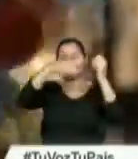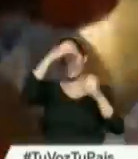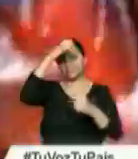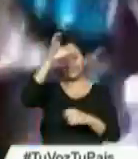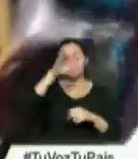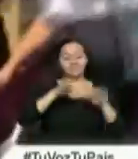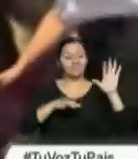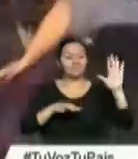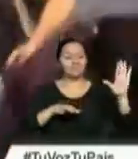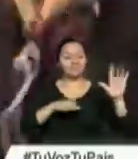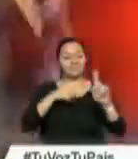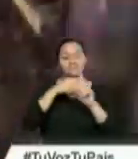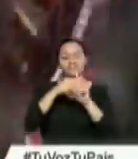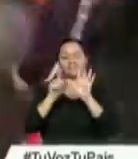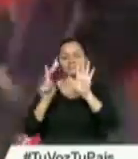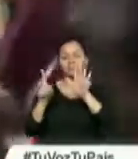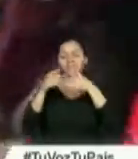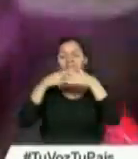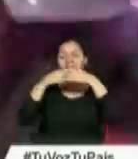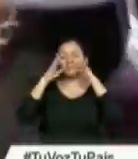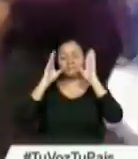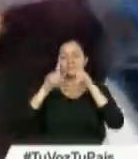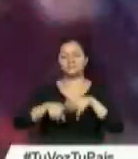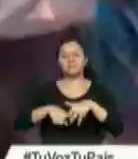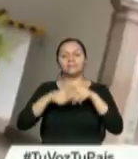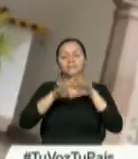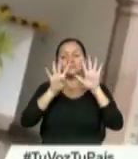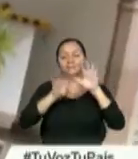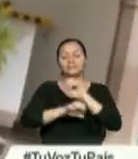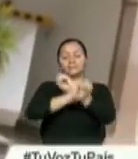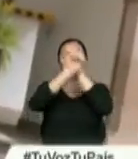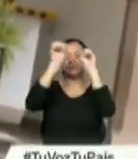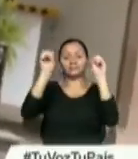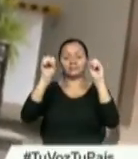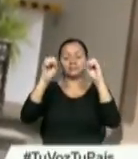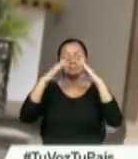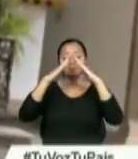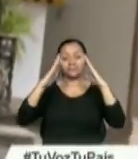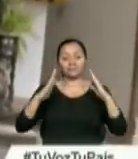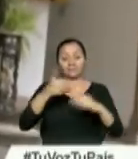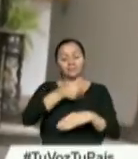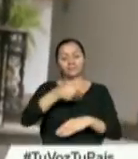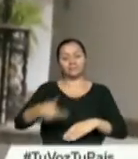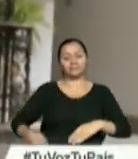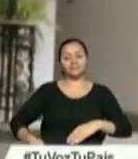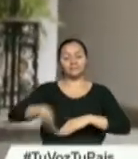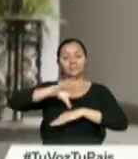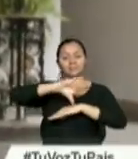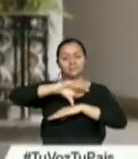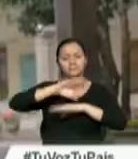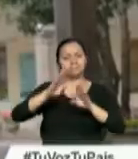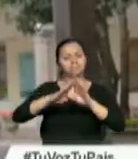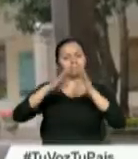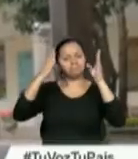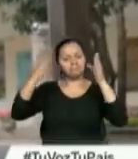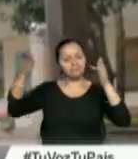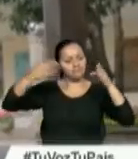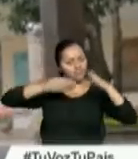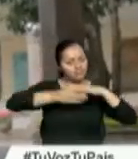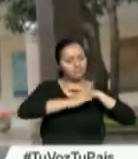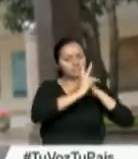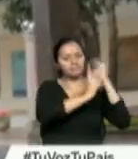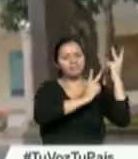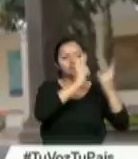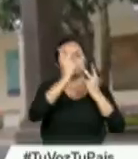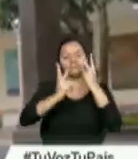6 de diciembre, a partir de las 9 horas, el Palacio de Carondelet abre sus puertas al público para que puedan disfrutar de los recorridos